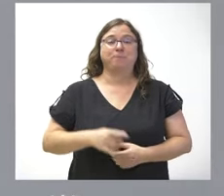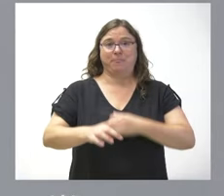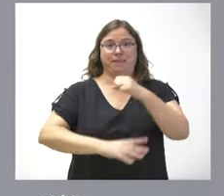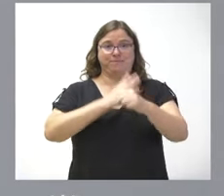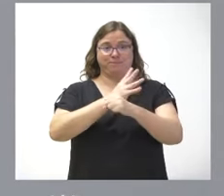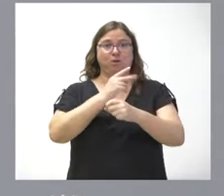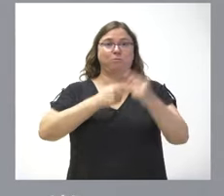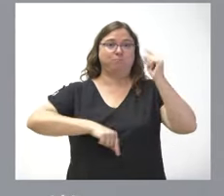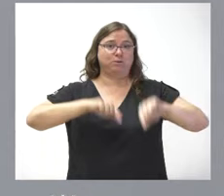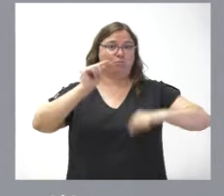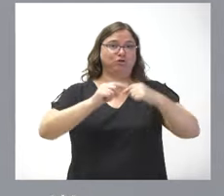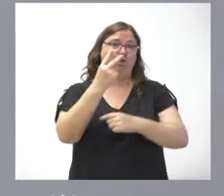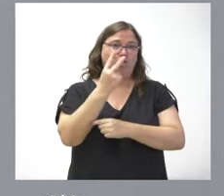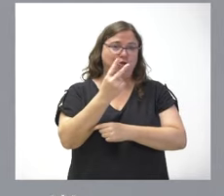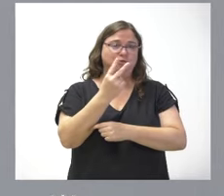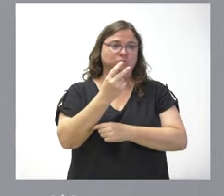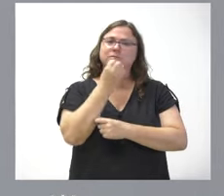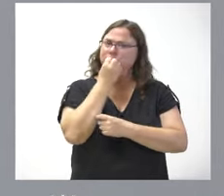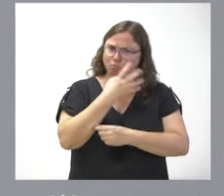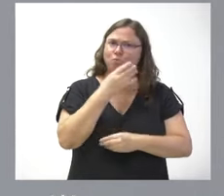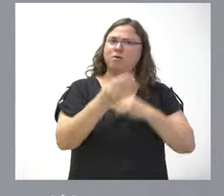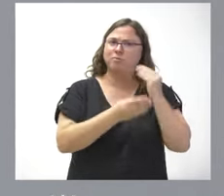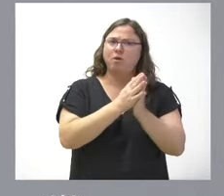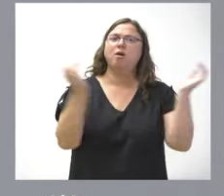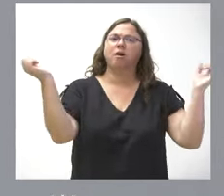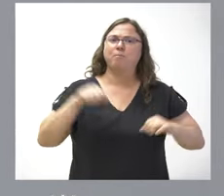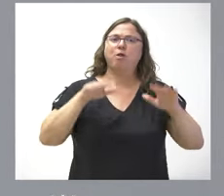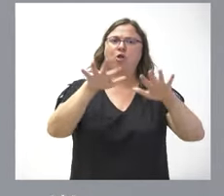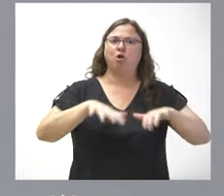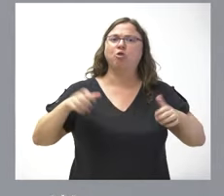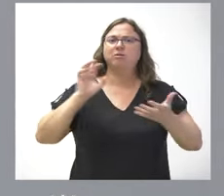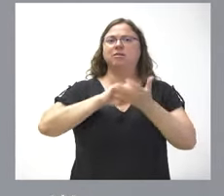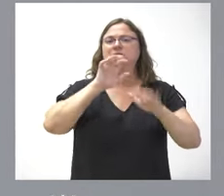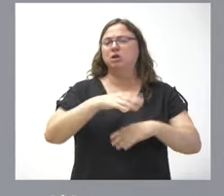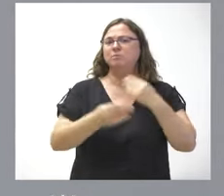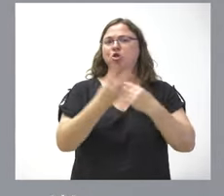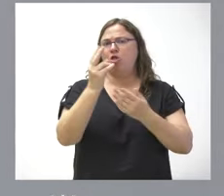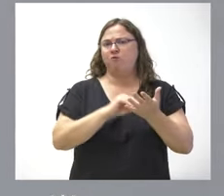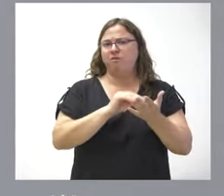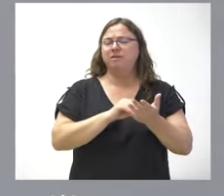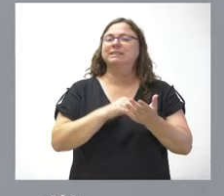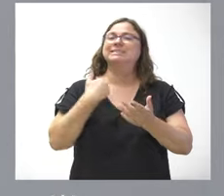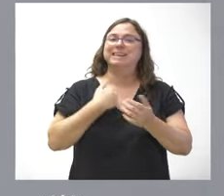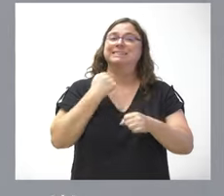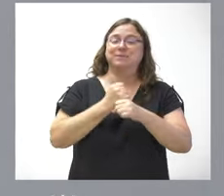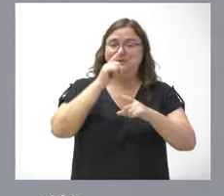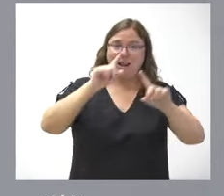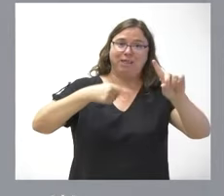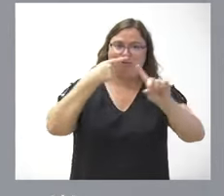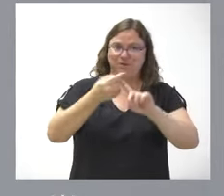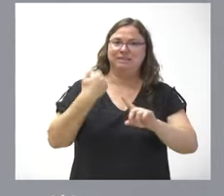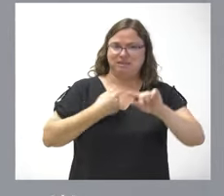presupuestos y creo que además dos buenos presupuestos que han sido aprobados por las cortes de Castilla y león saben ustedes que estamos trabajando ya en los presupuestos del próximo